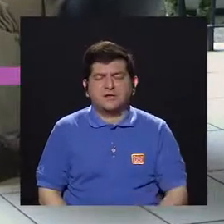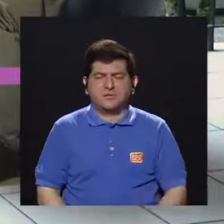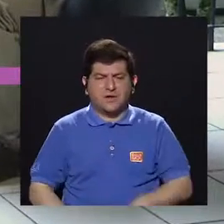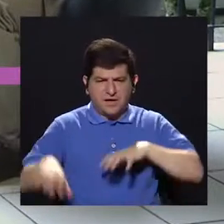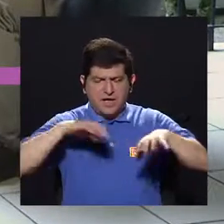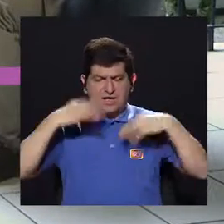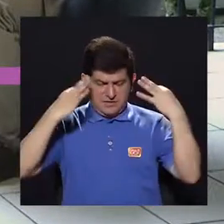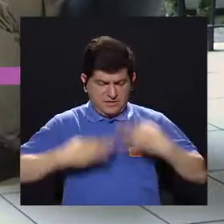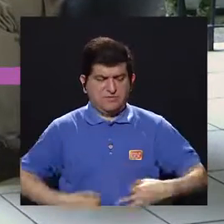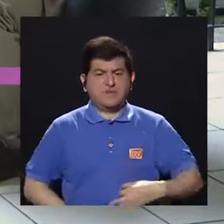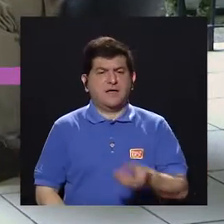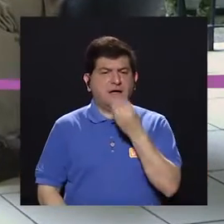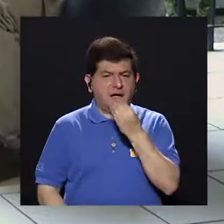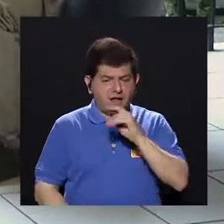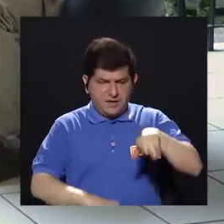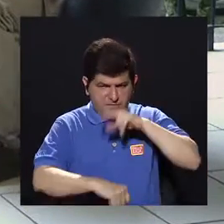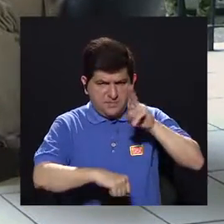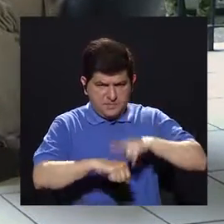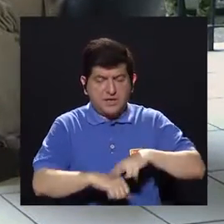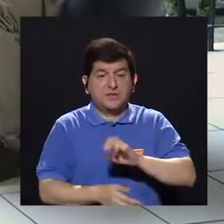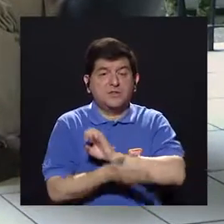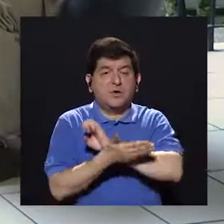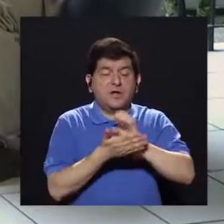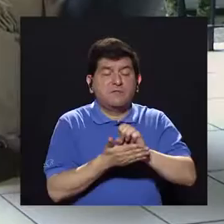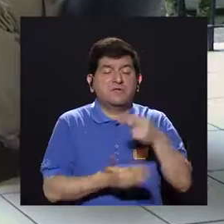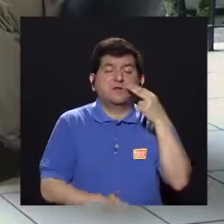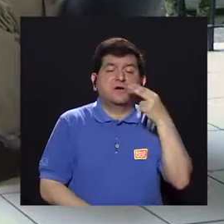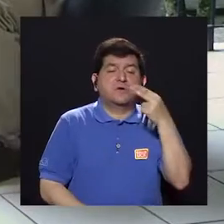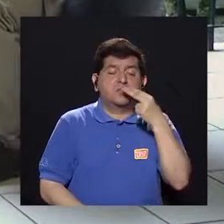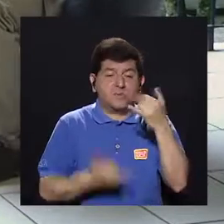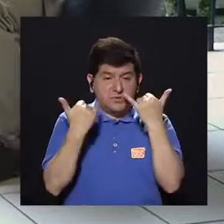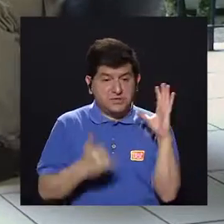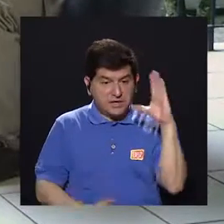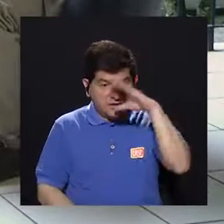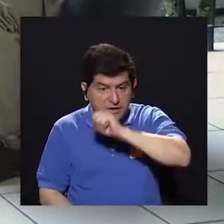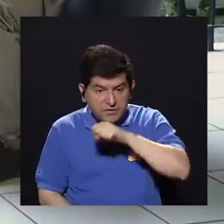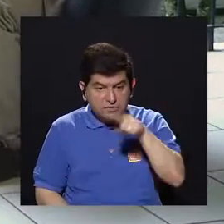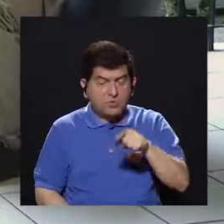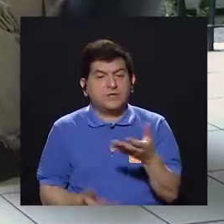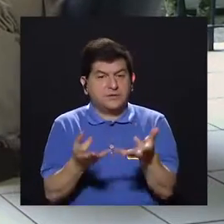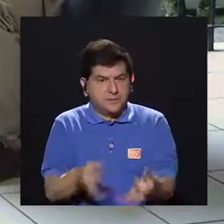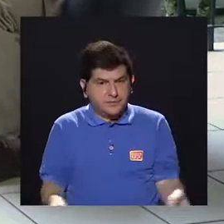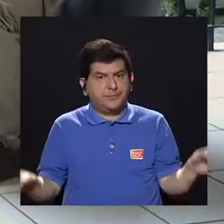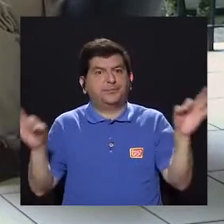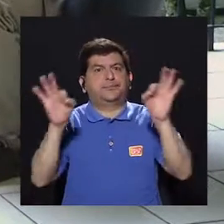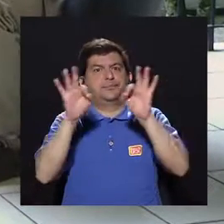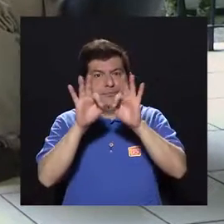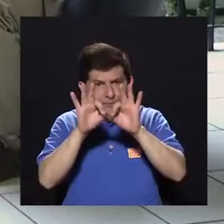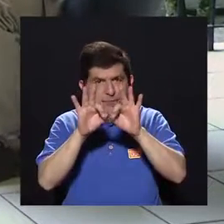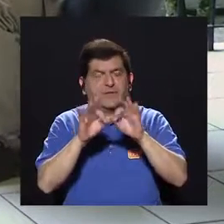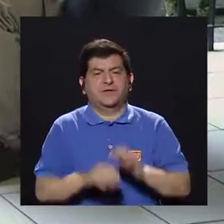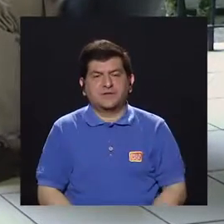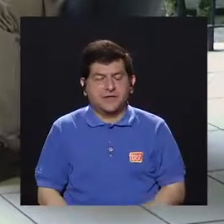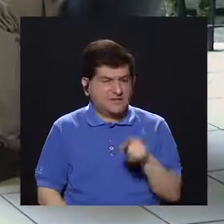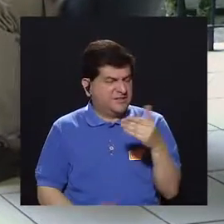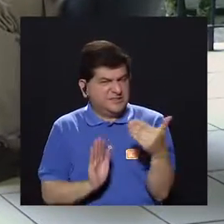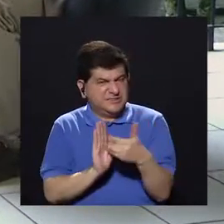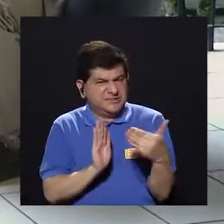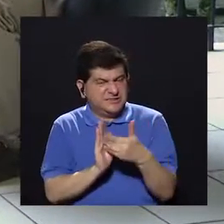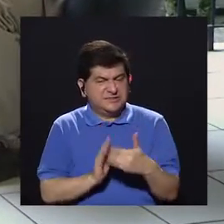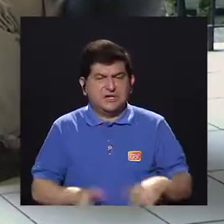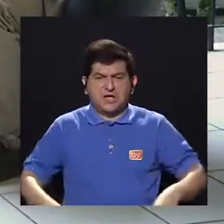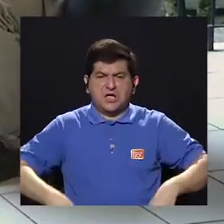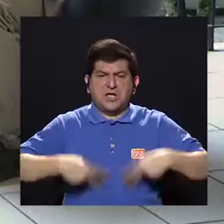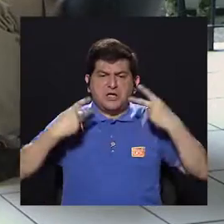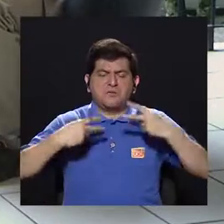física, alimentarse en una forma adecuada y regular, evitar sobre todo el tabaco, que hemos notado que es algo muy importante de que no